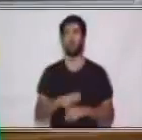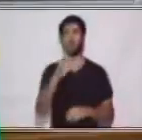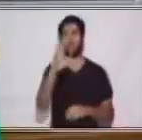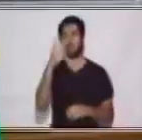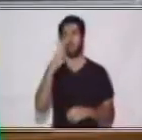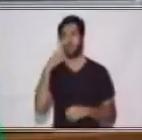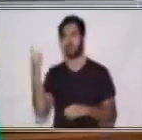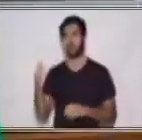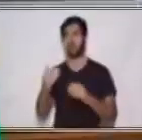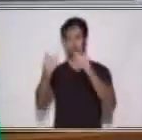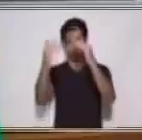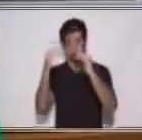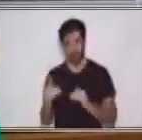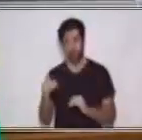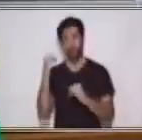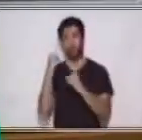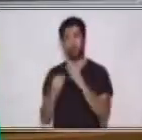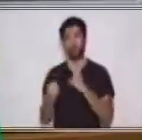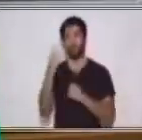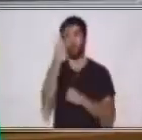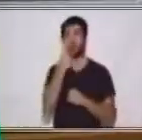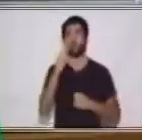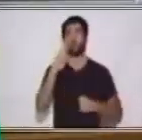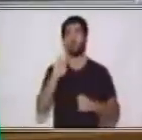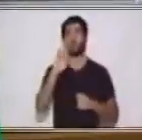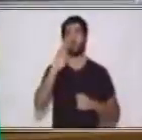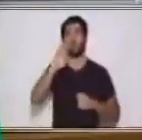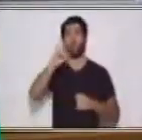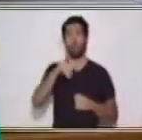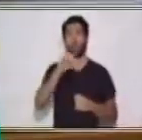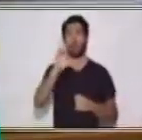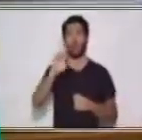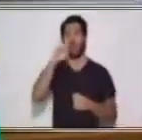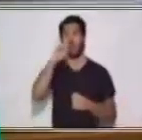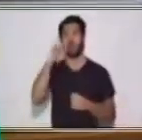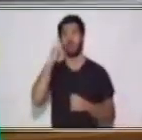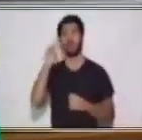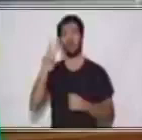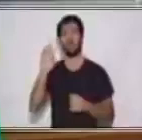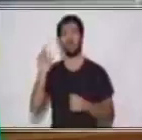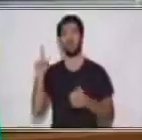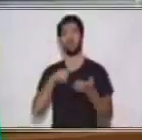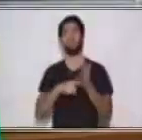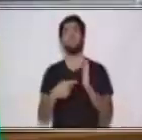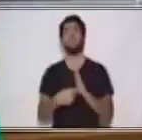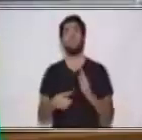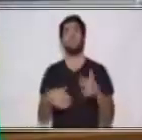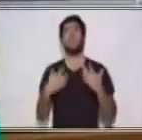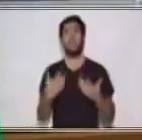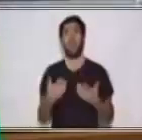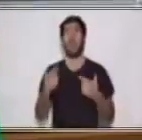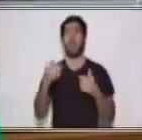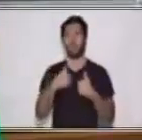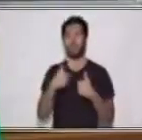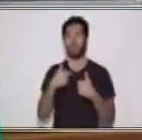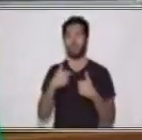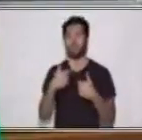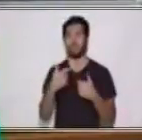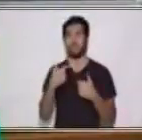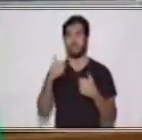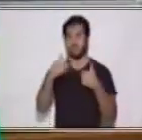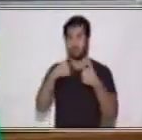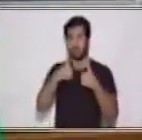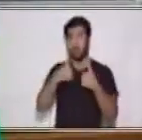de vista subjetivo. El punto de vista subjetivo se refiere al sujeto. Es decir, lo que